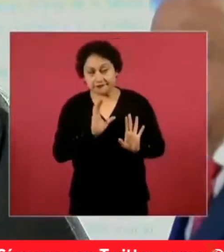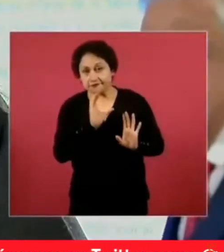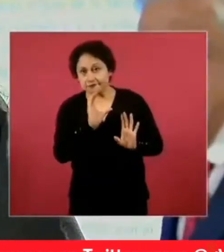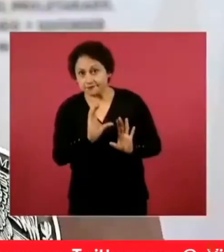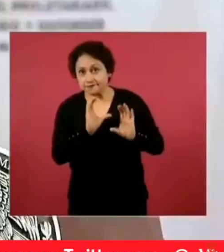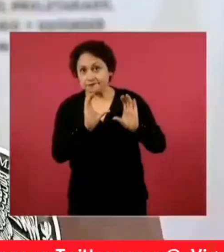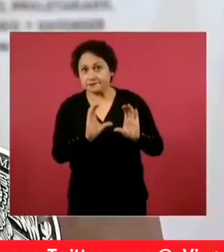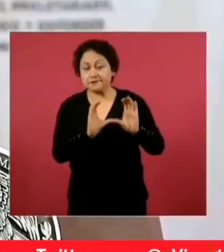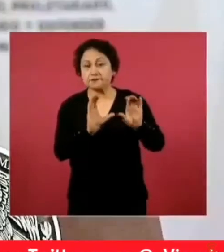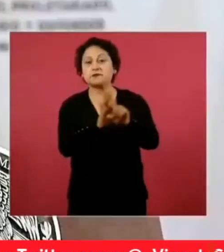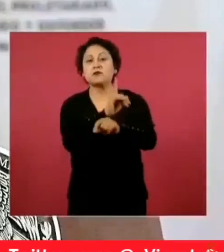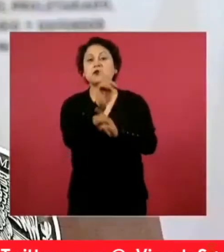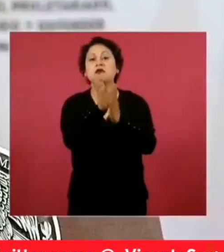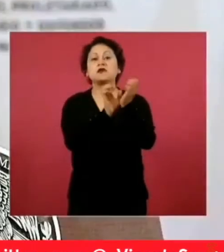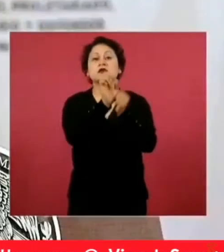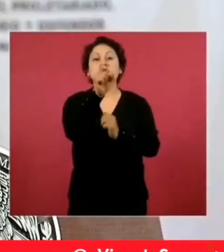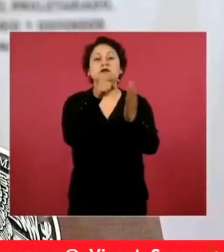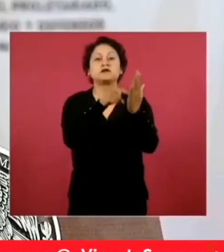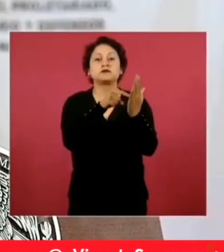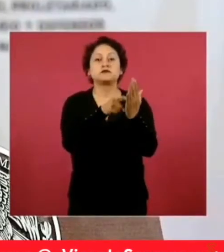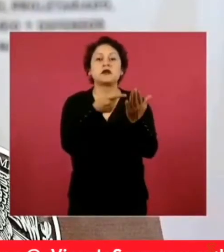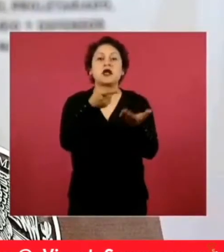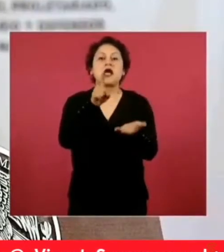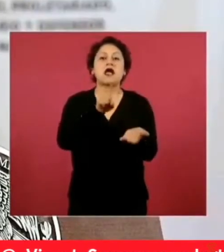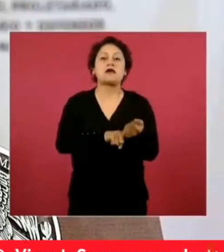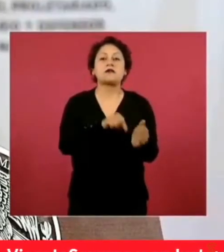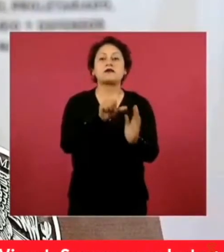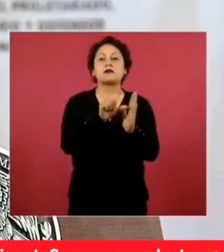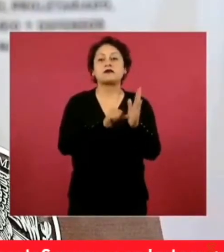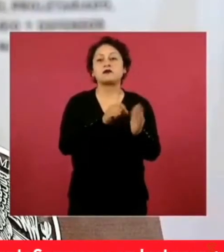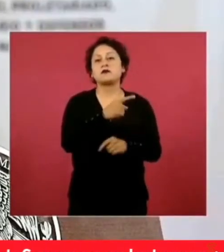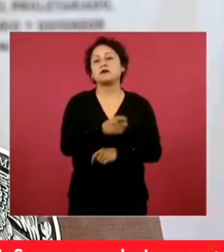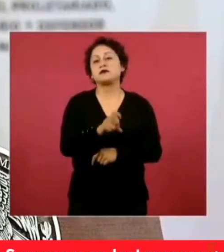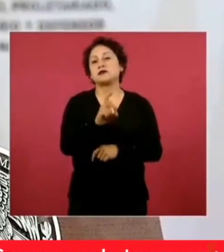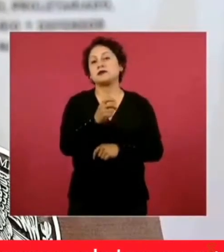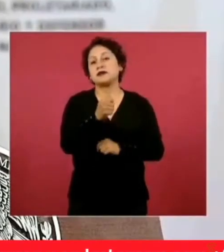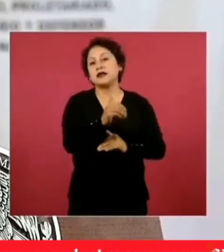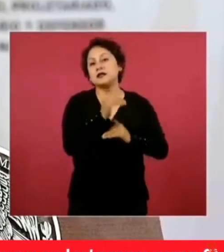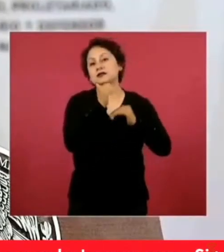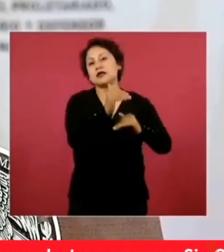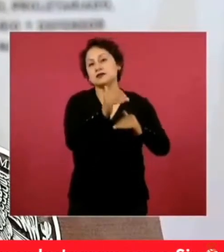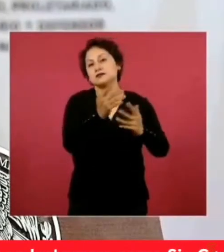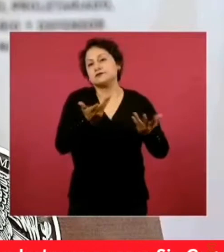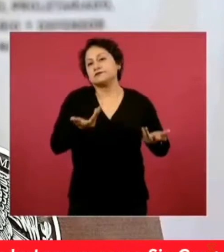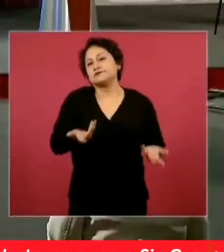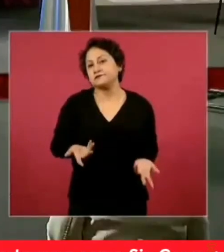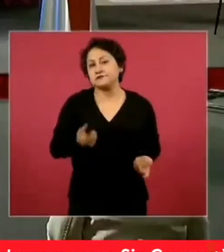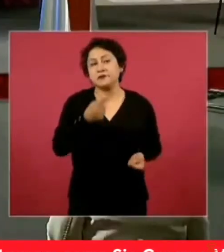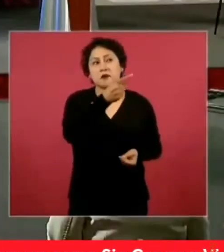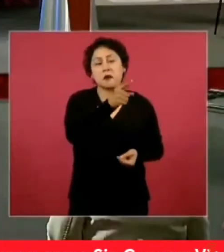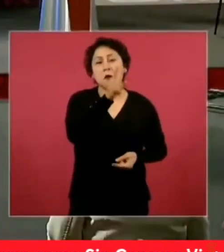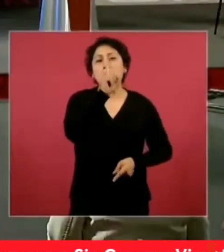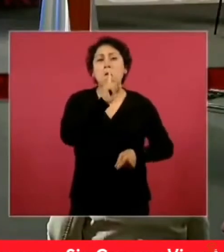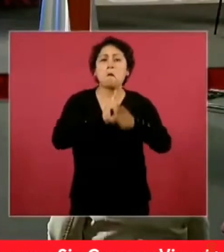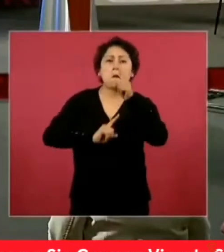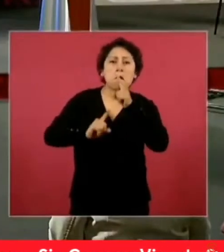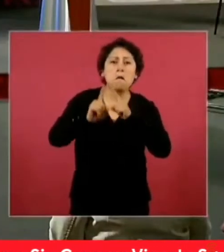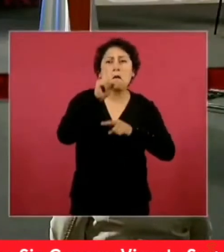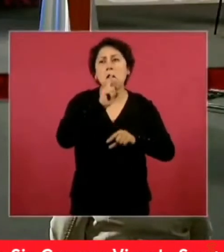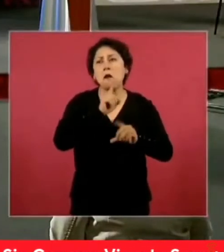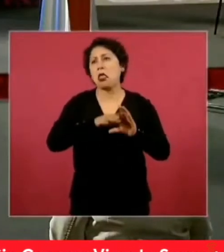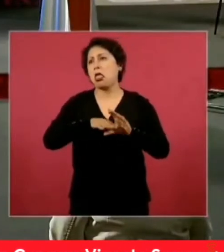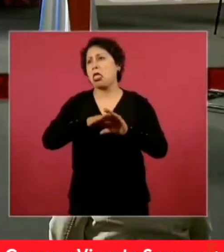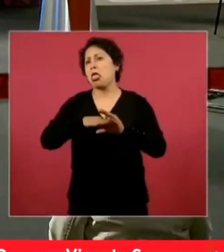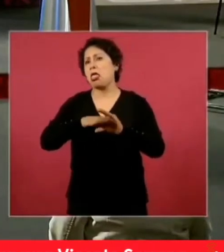Constitución mexicana solo tiene 136 artículos. Es pura chapucería. No son serios,